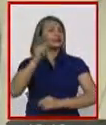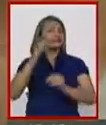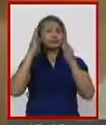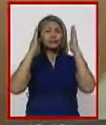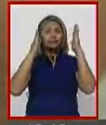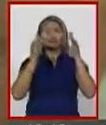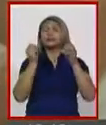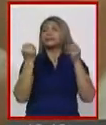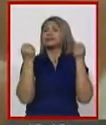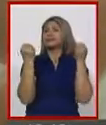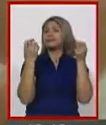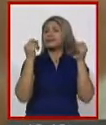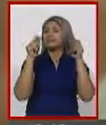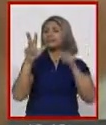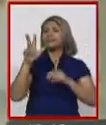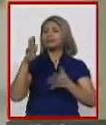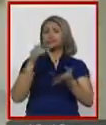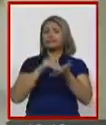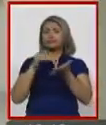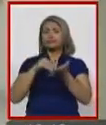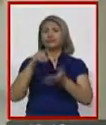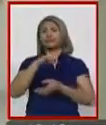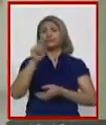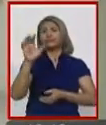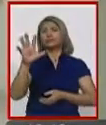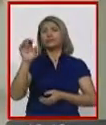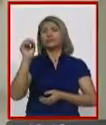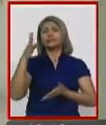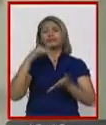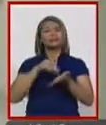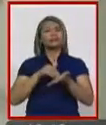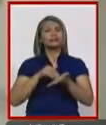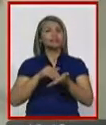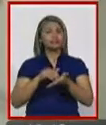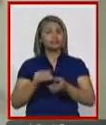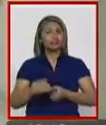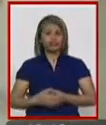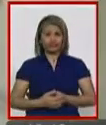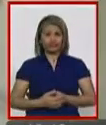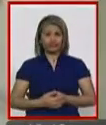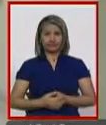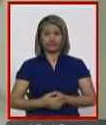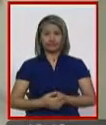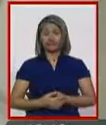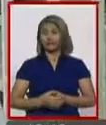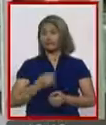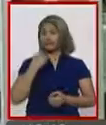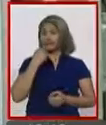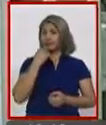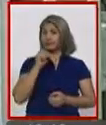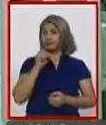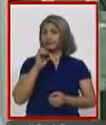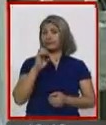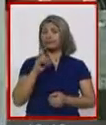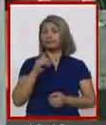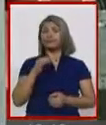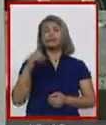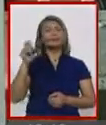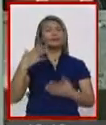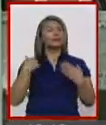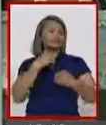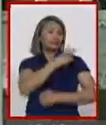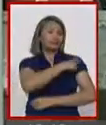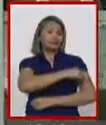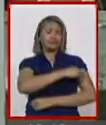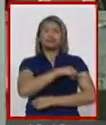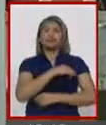para atender una población de 3 millones 150 mil habitantes que es el dato que te maneja el cds necesitamos tener un